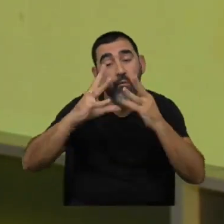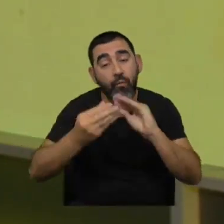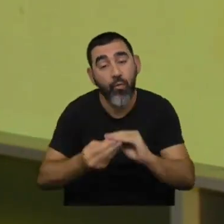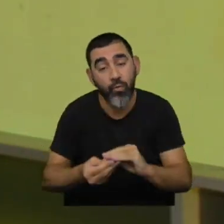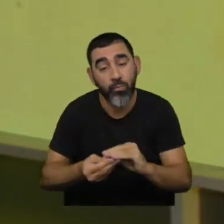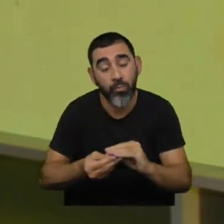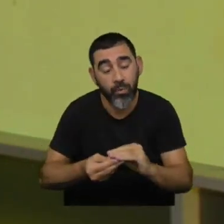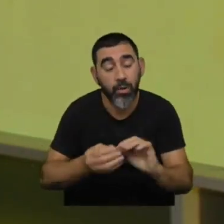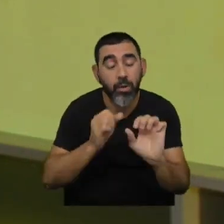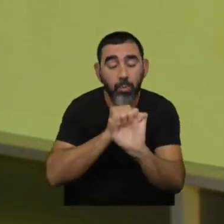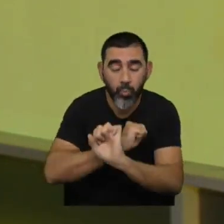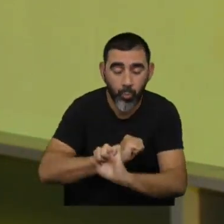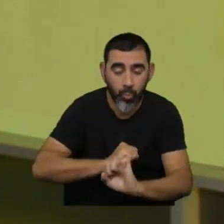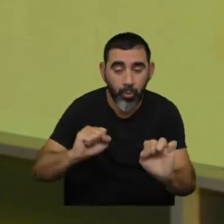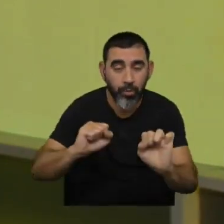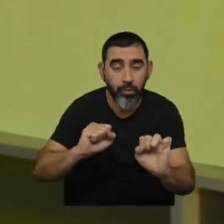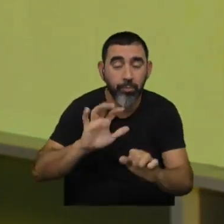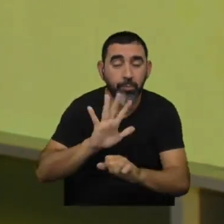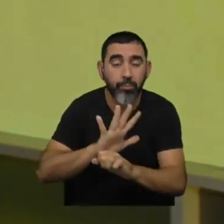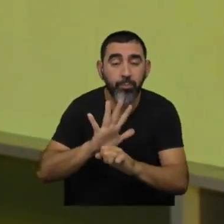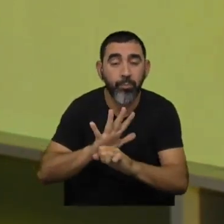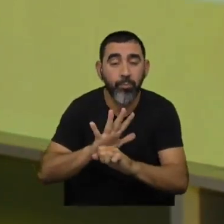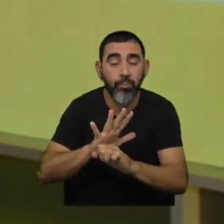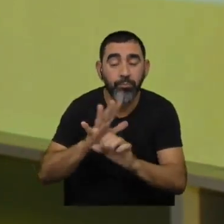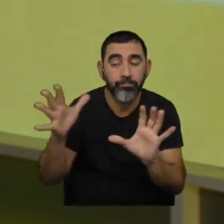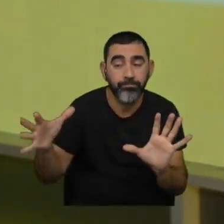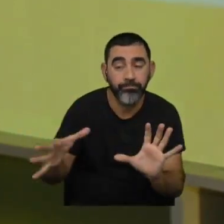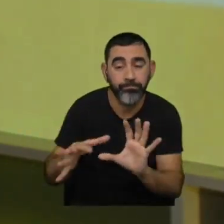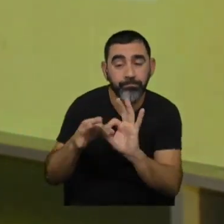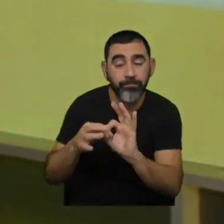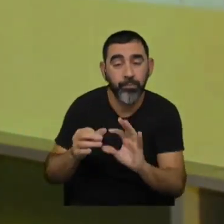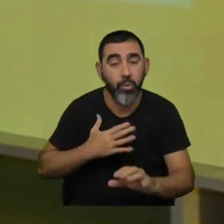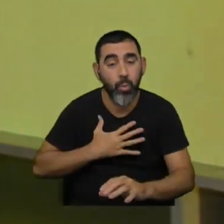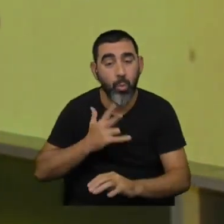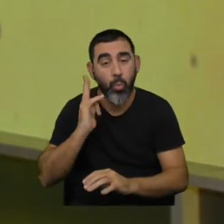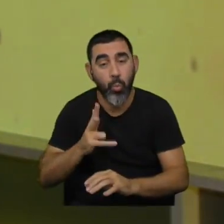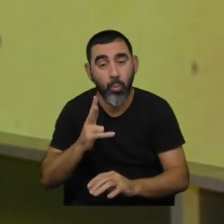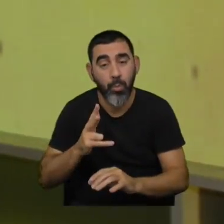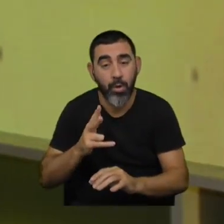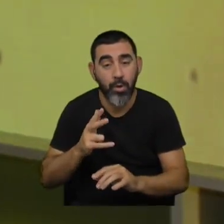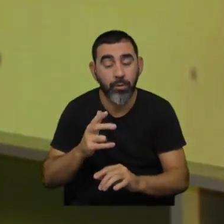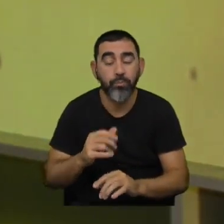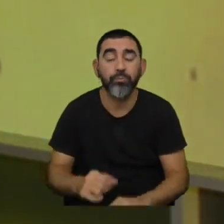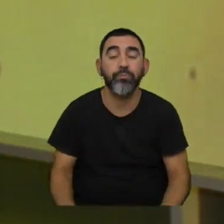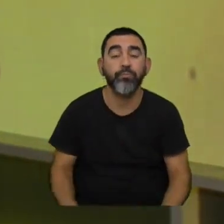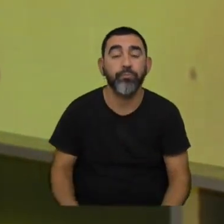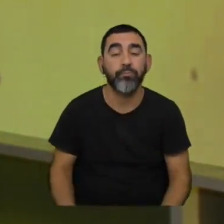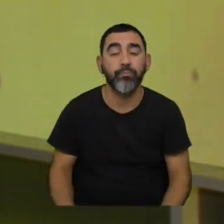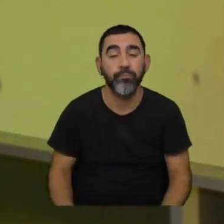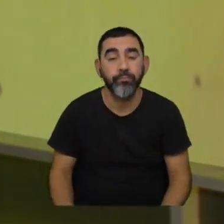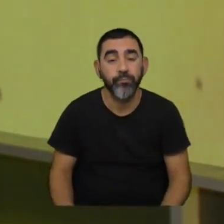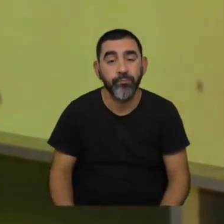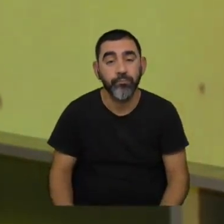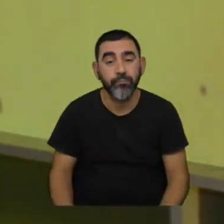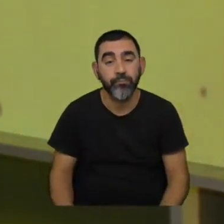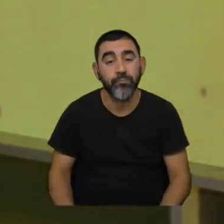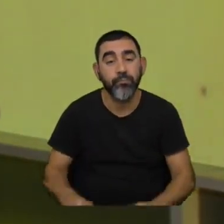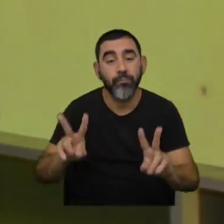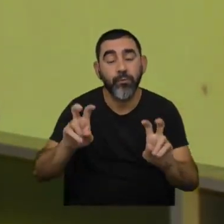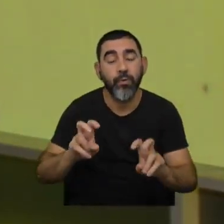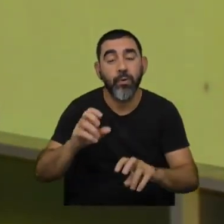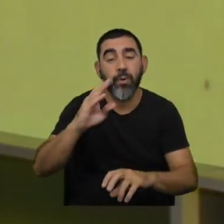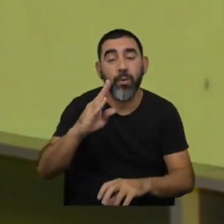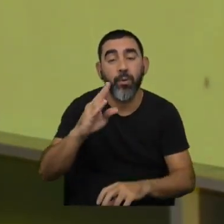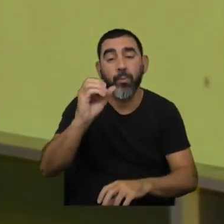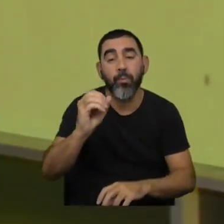cuales podemos generar una especie de asociación virtuosa y trabajar para que las cosas sean mejores. Y en esto, el tema de los polinizadores